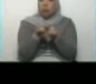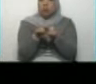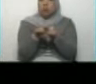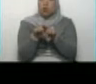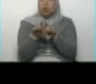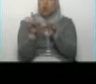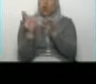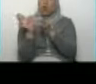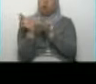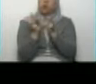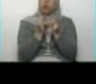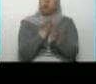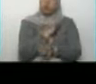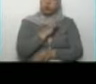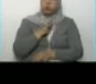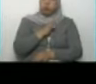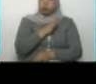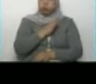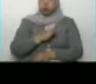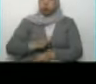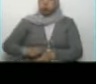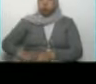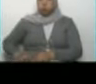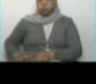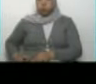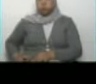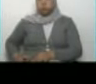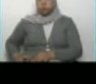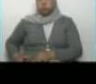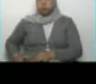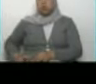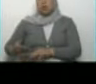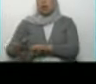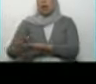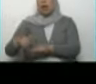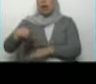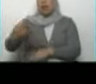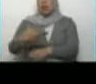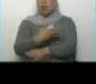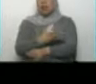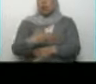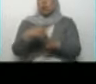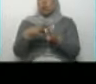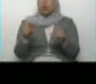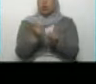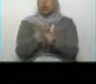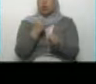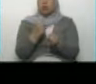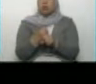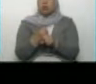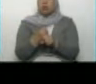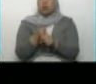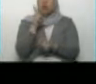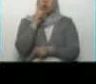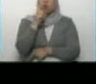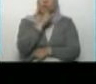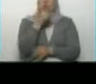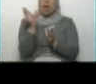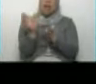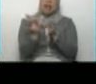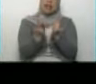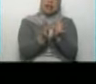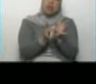calendario de nuestro Señor Jesucristo de Cristo, antes y después de Cristo. Y a nombre del niño,